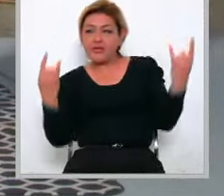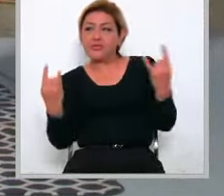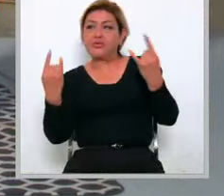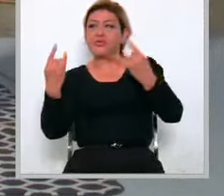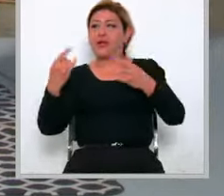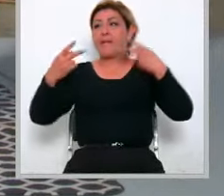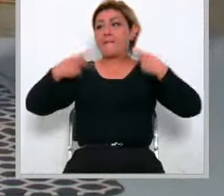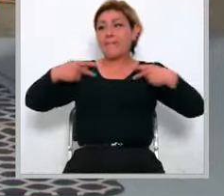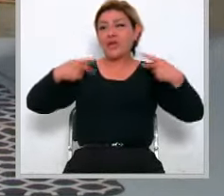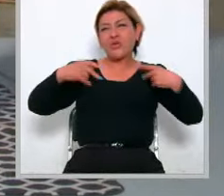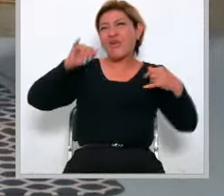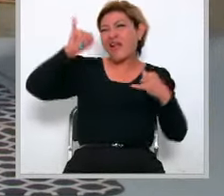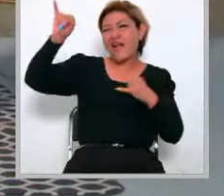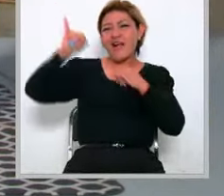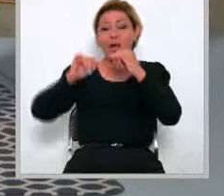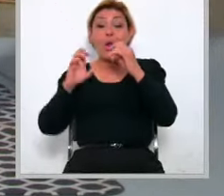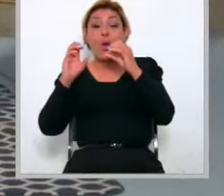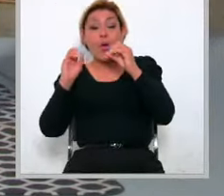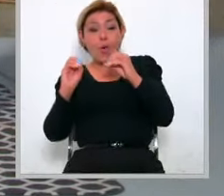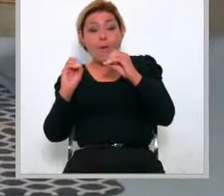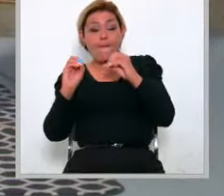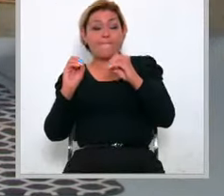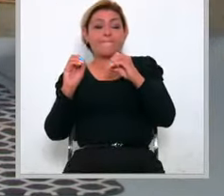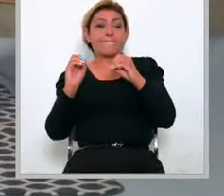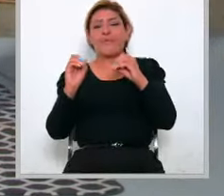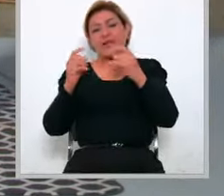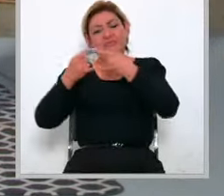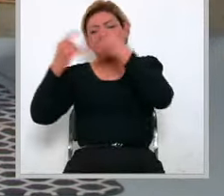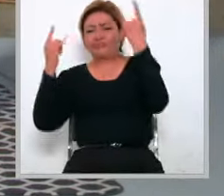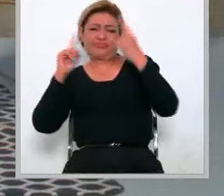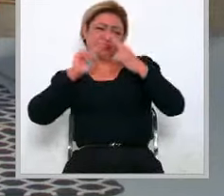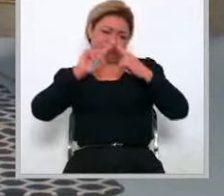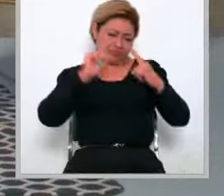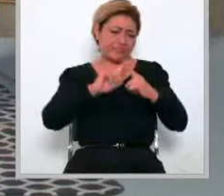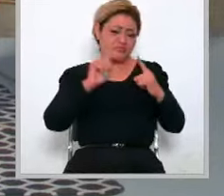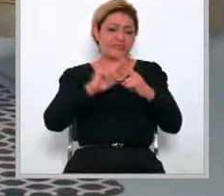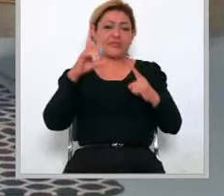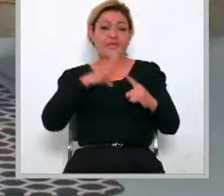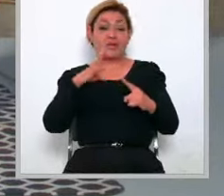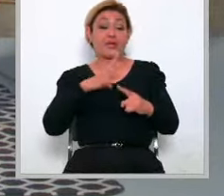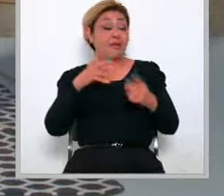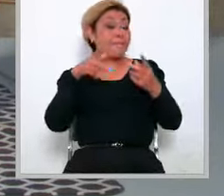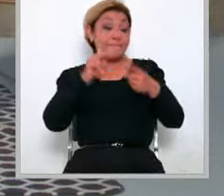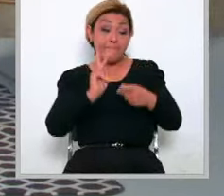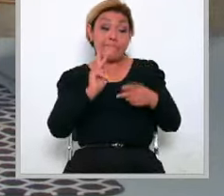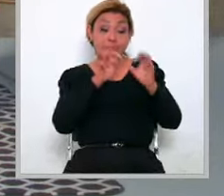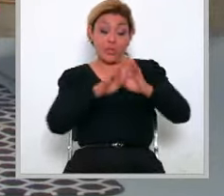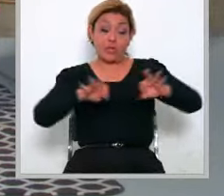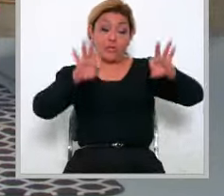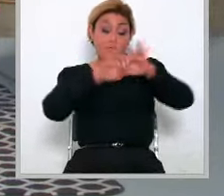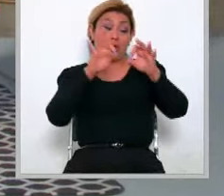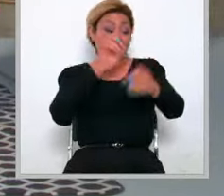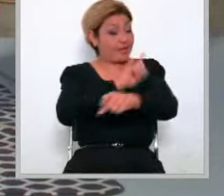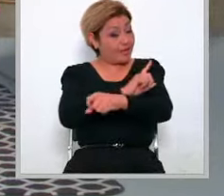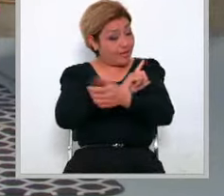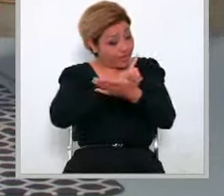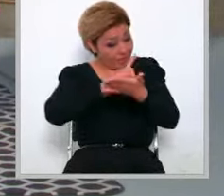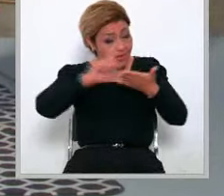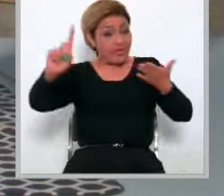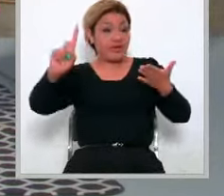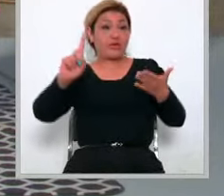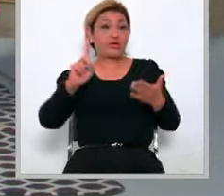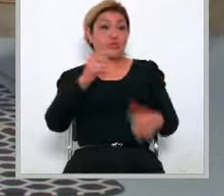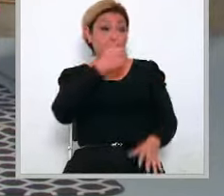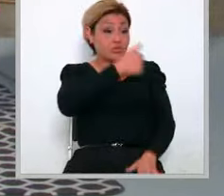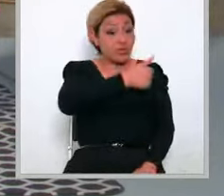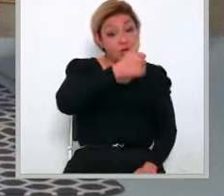importante conocer de alguna otra forma nuestros derechos. Y como se los anticipé hace un momento, está ya con nosotros Xochitl Jimena y también